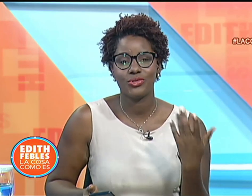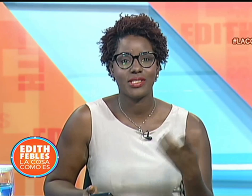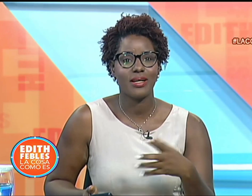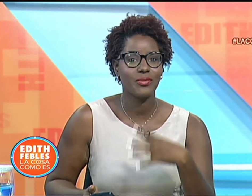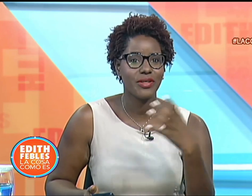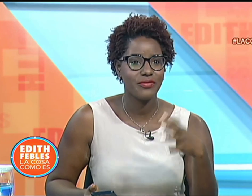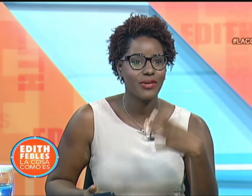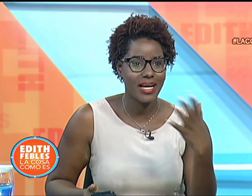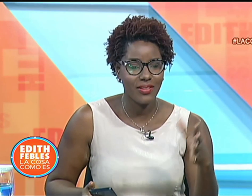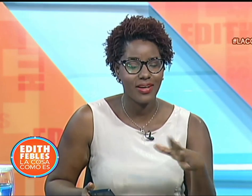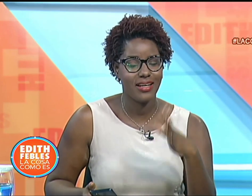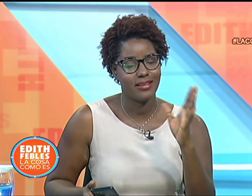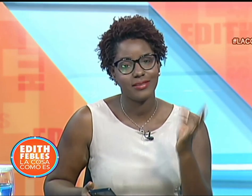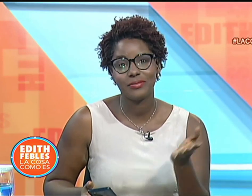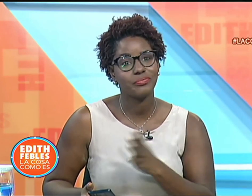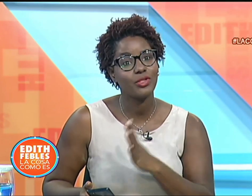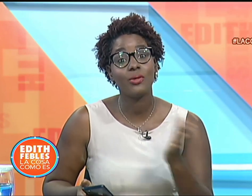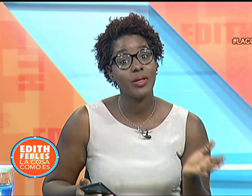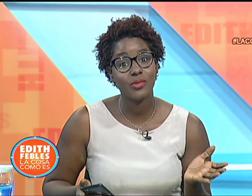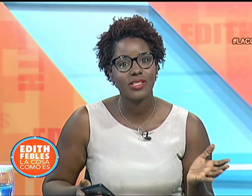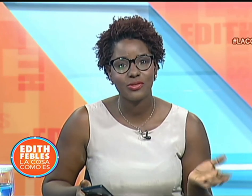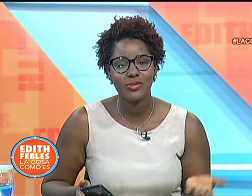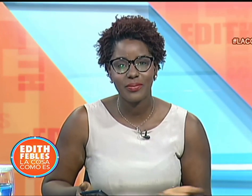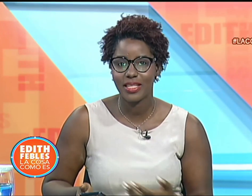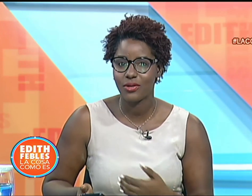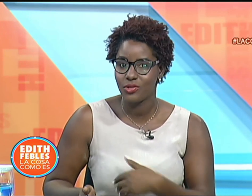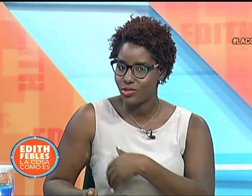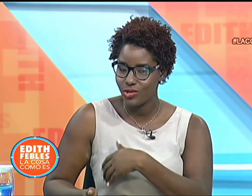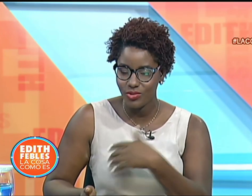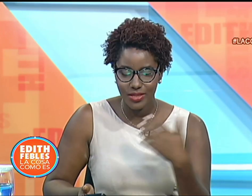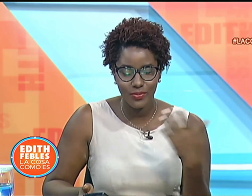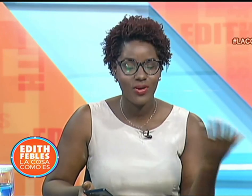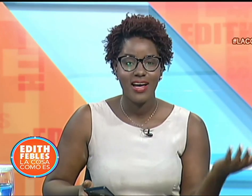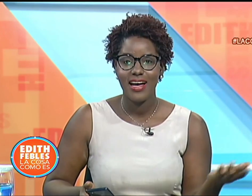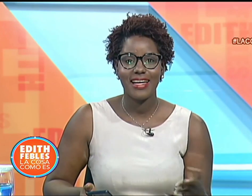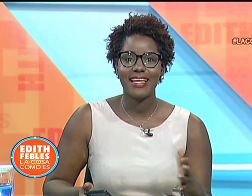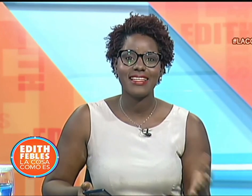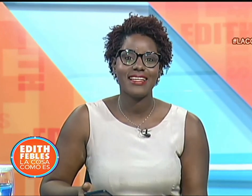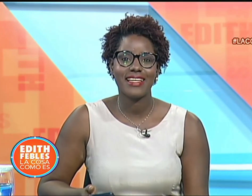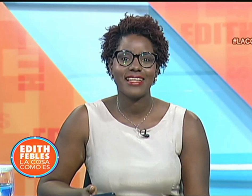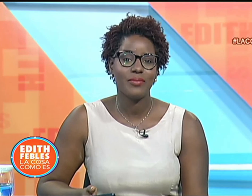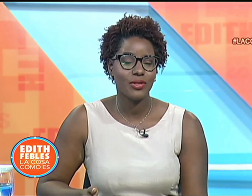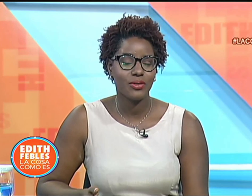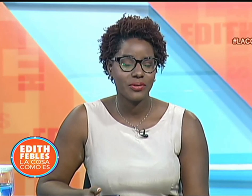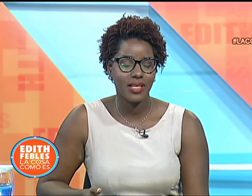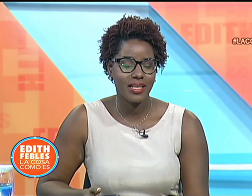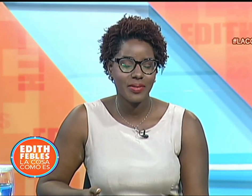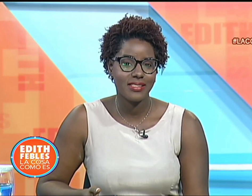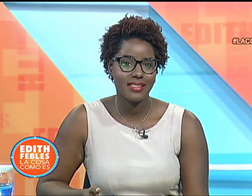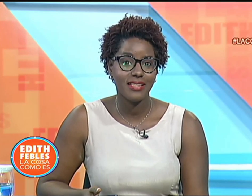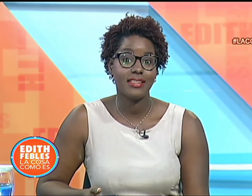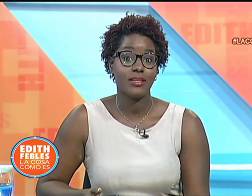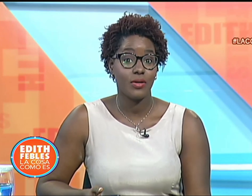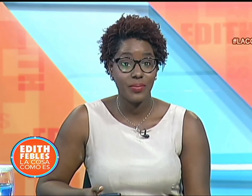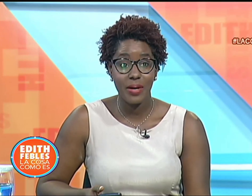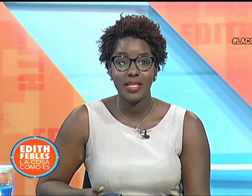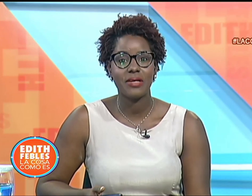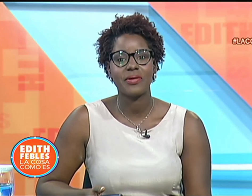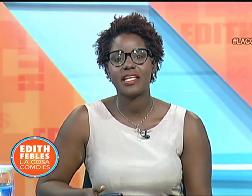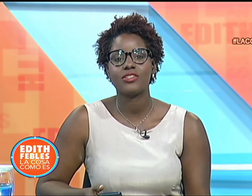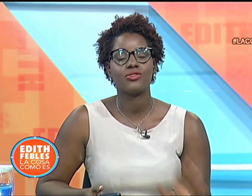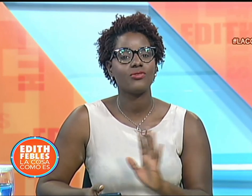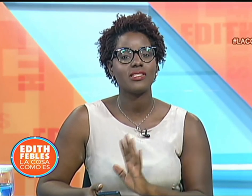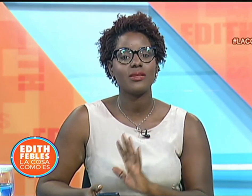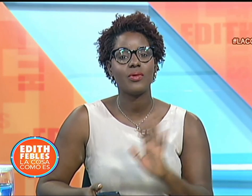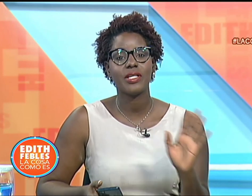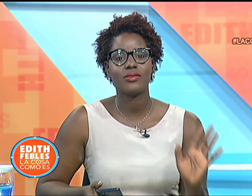mucho estaba muy enfocado a, lo vemos que es un tema de continuismo, a nadie le queda la menor duda de que el presidente, obviamente, aunque